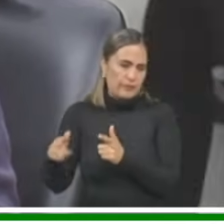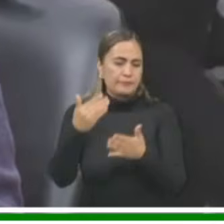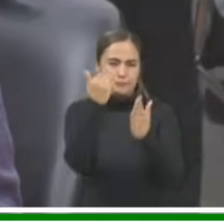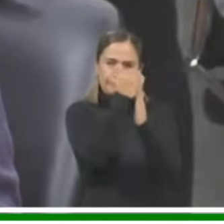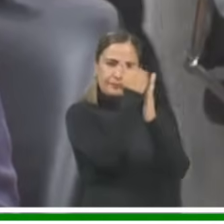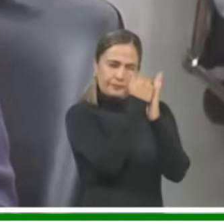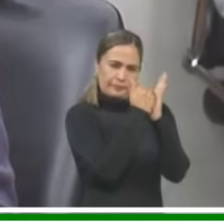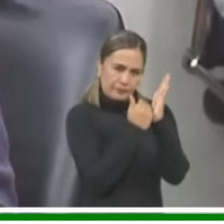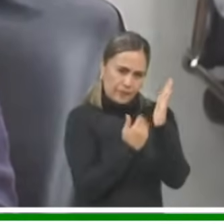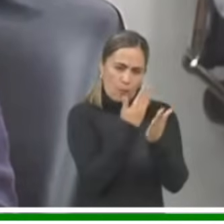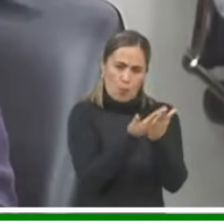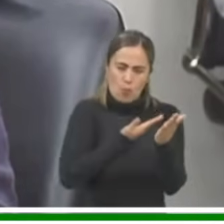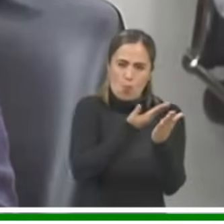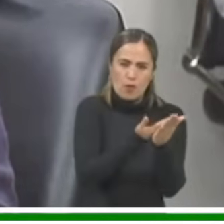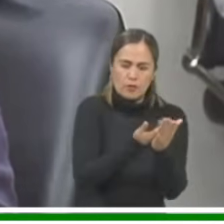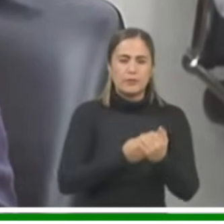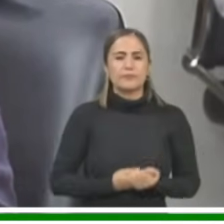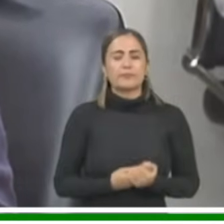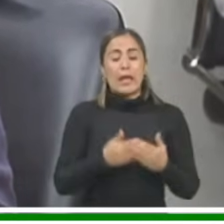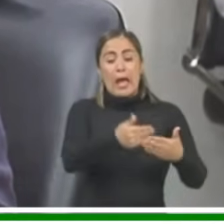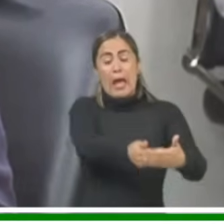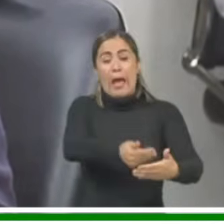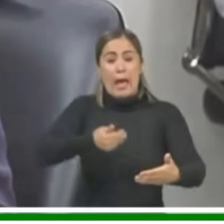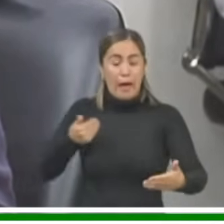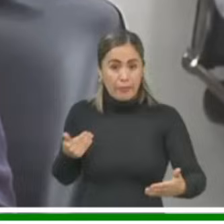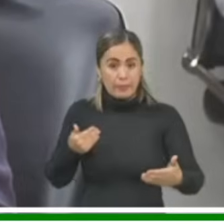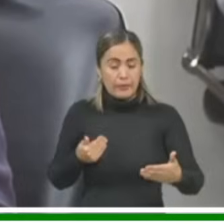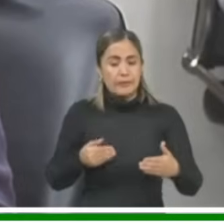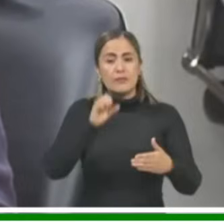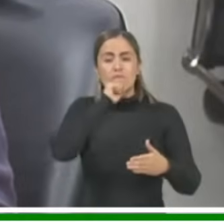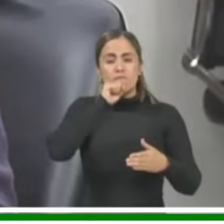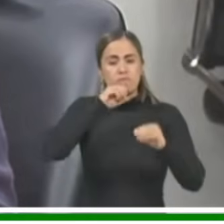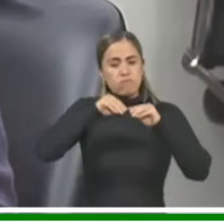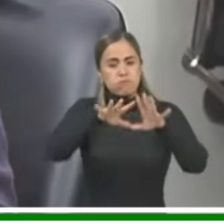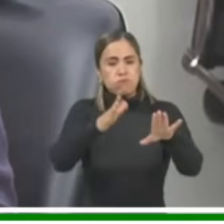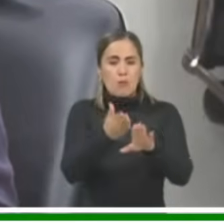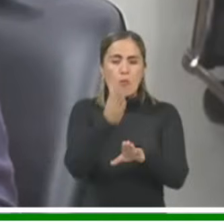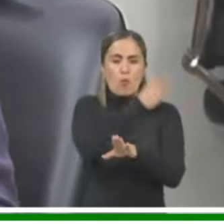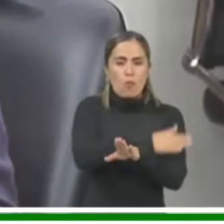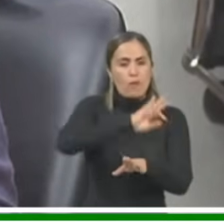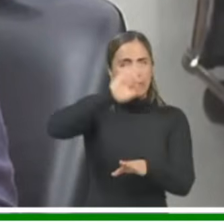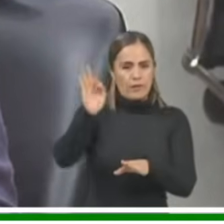lineamientos que ellos proponen deberán emitirse previo al inicio de la etapa de campañas del proceso electoral federal